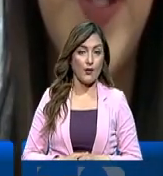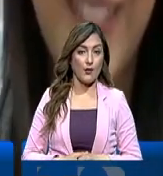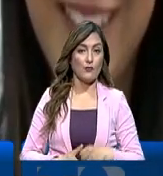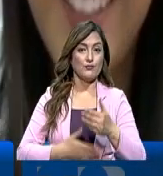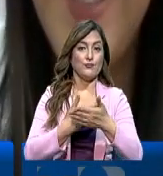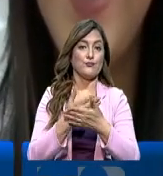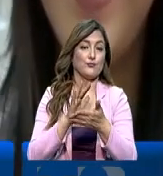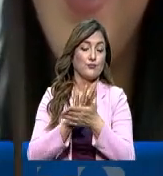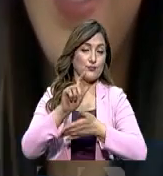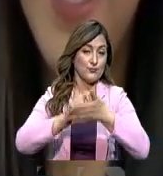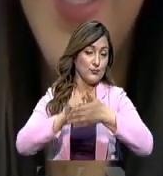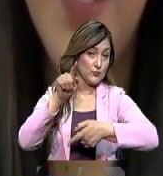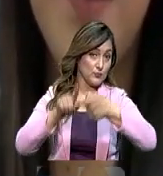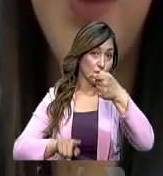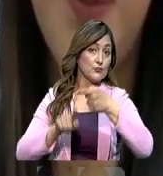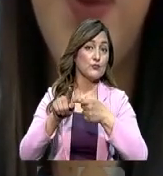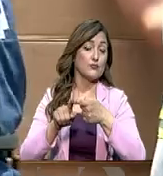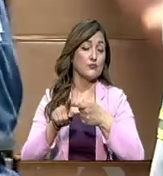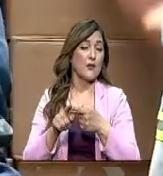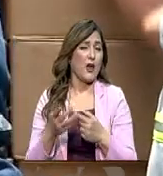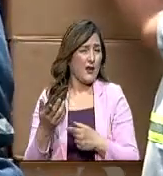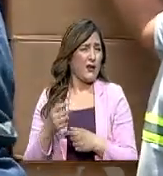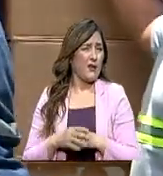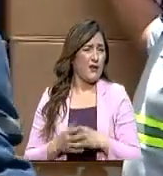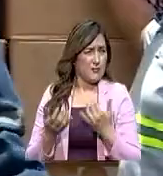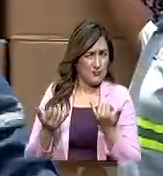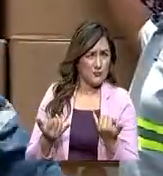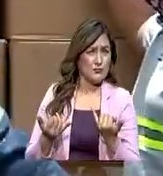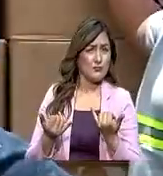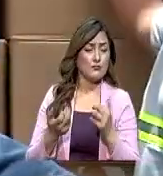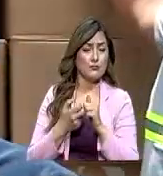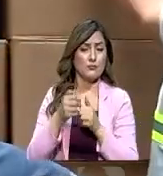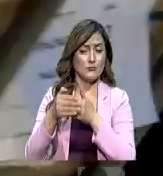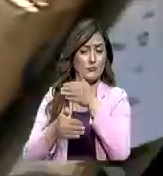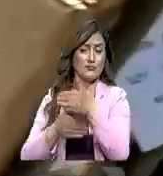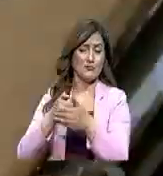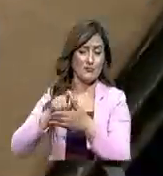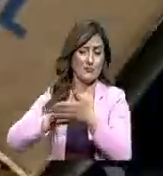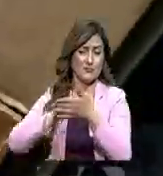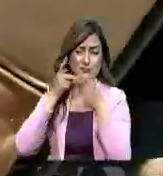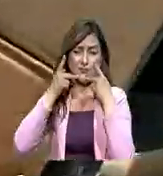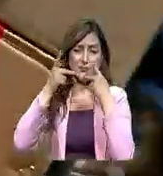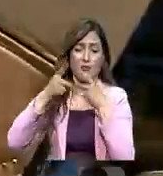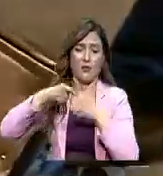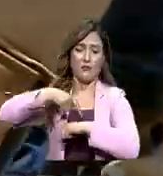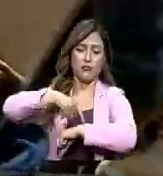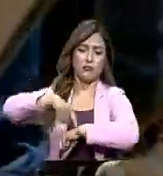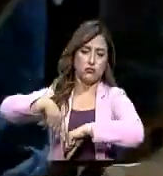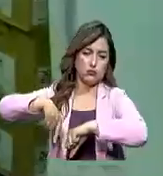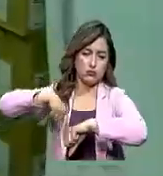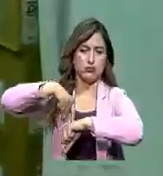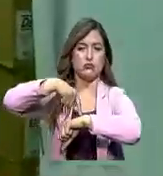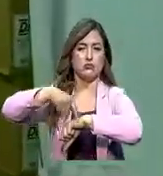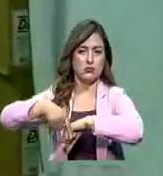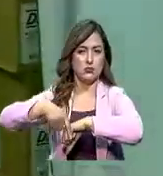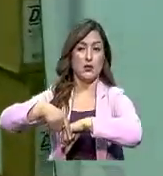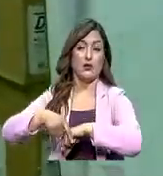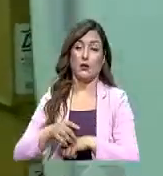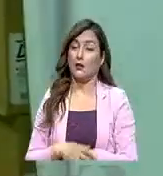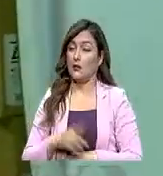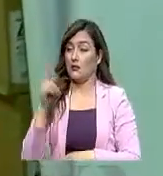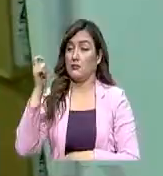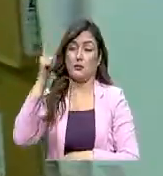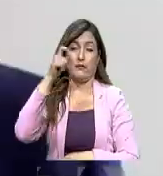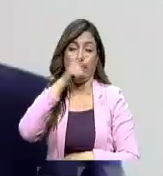según expertos esto no es nuevo los engorrosos procesos de contratación pública han hecho que contratar con el estado sea un verdadero